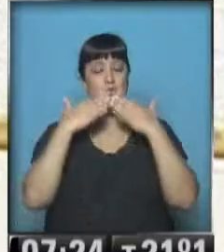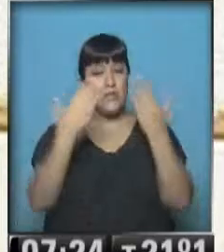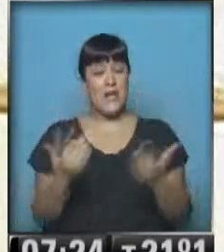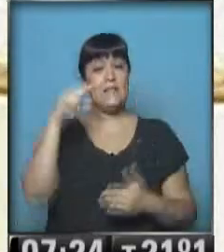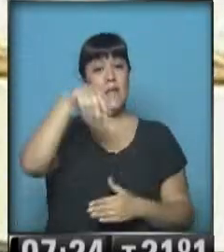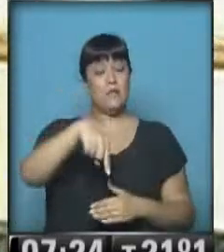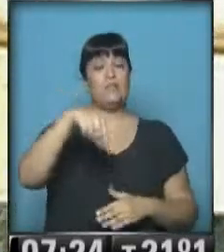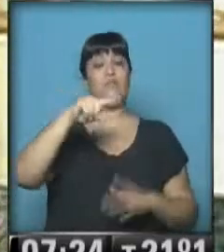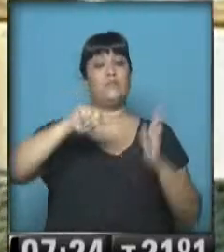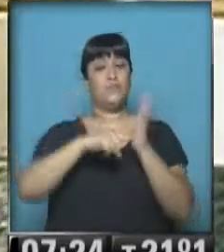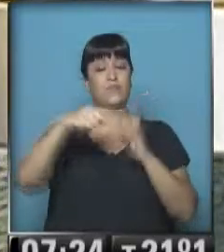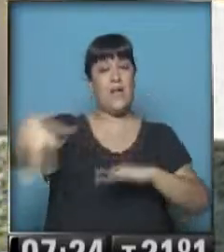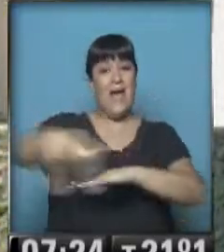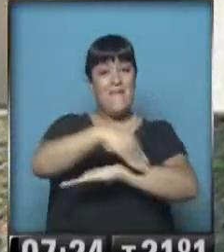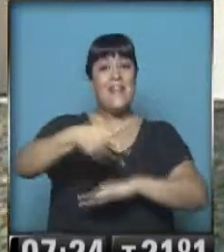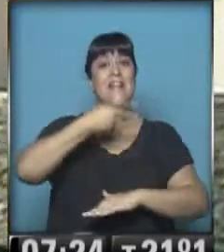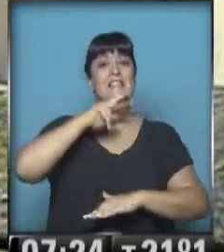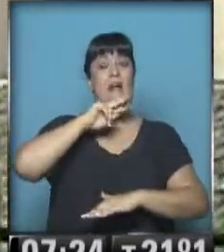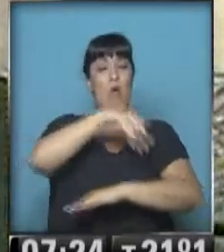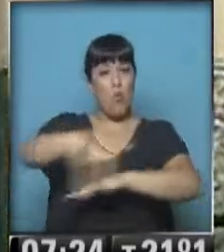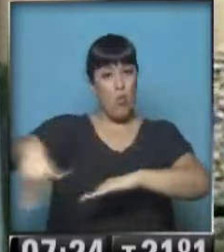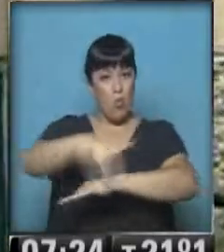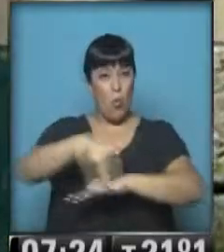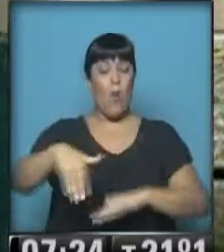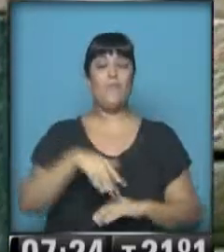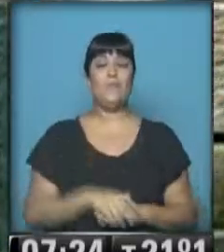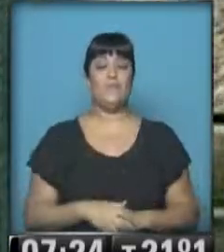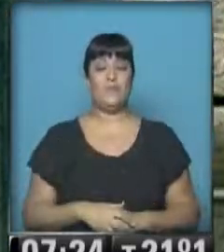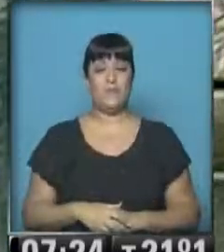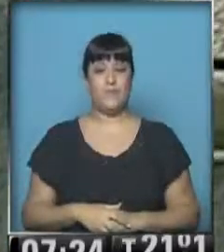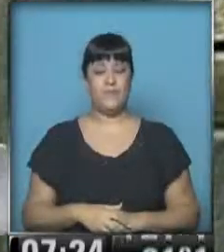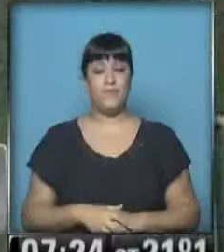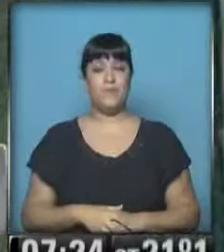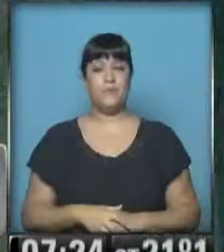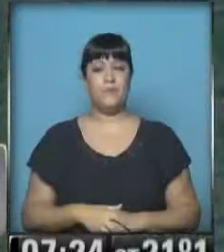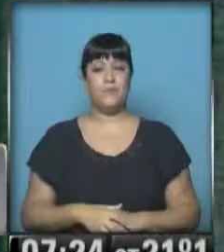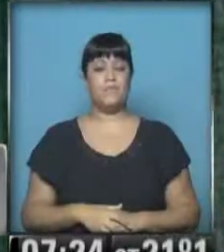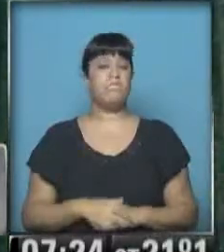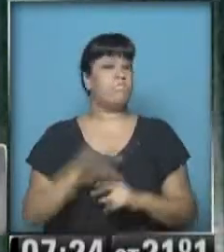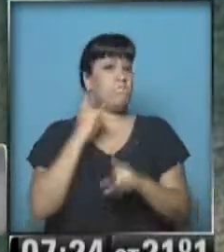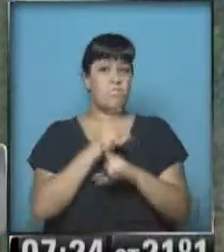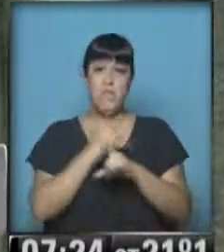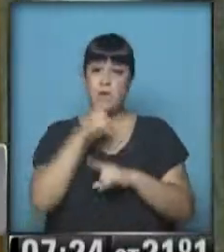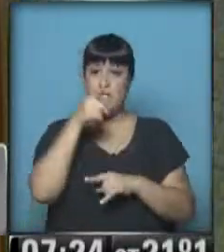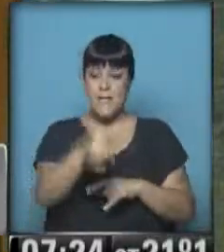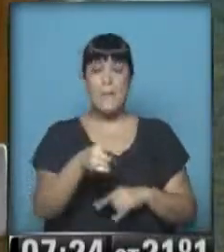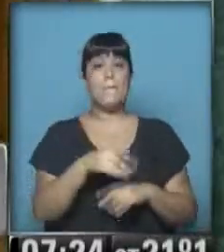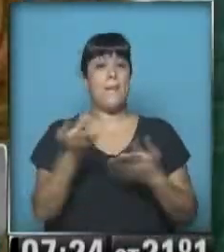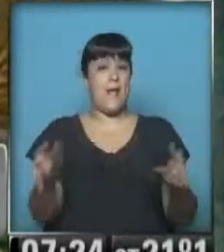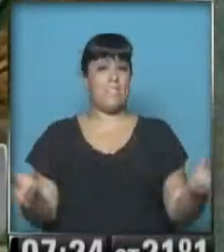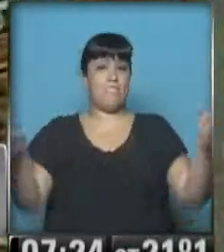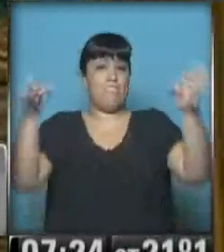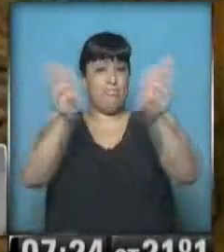en el centro islámico de la Avenida San Juan, aquí en la ciudad de Buenos Aires, donde, como es tradición, se ha cerrado las